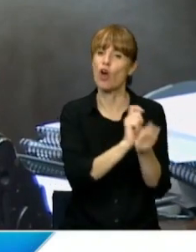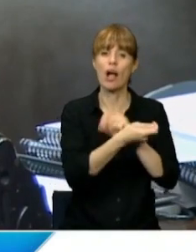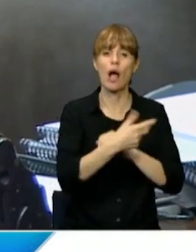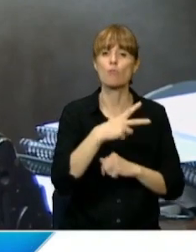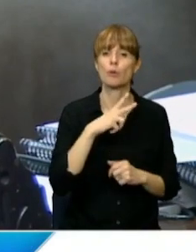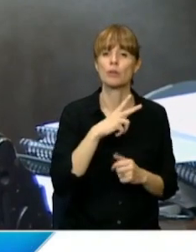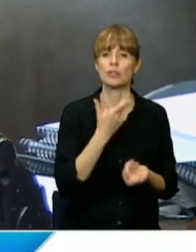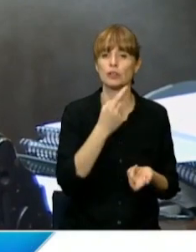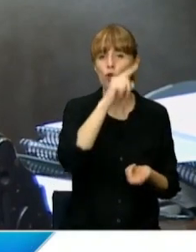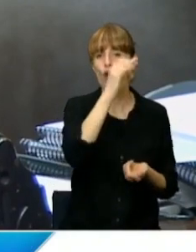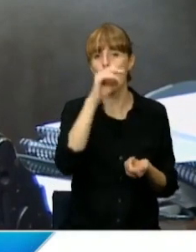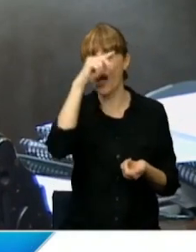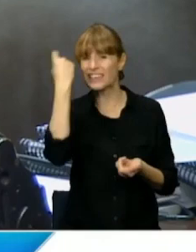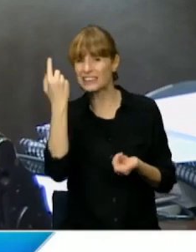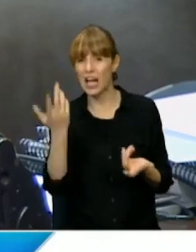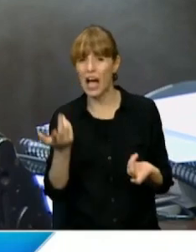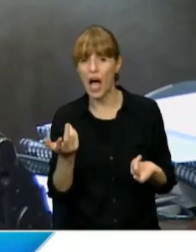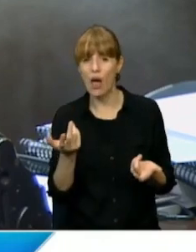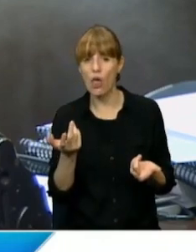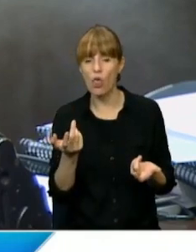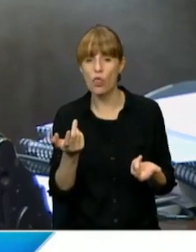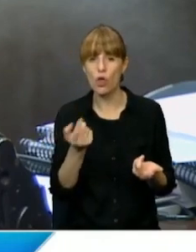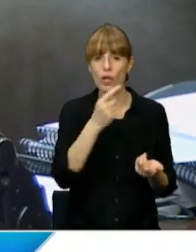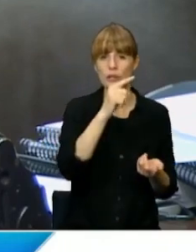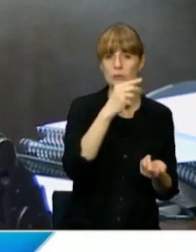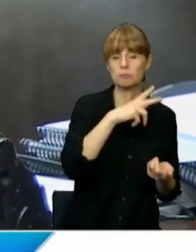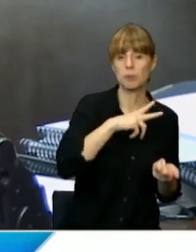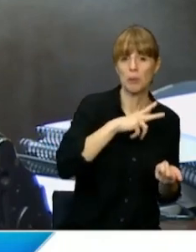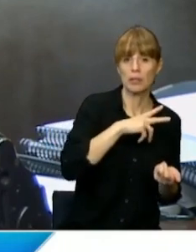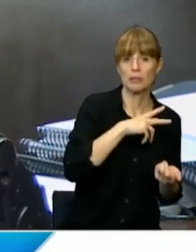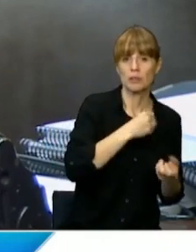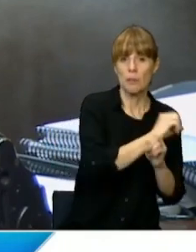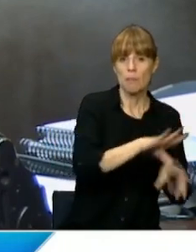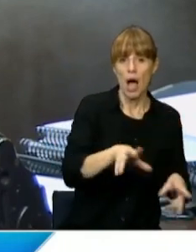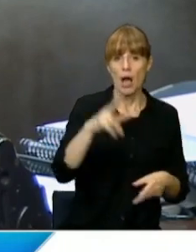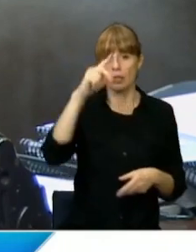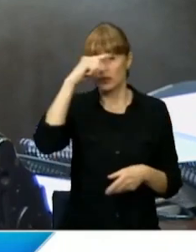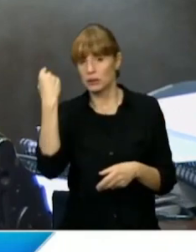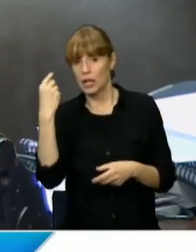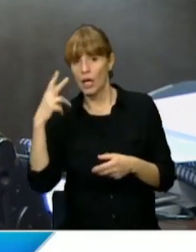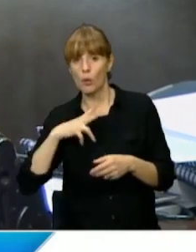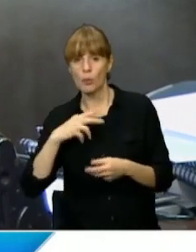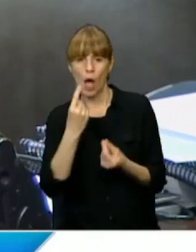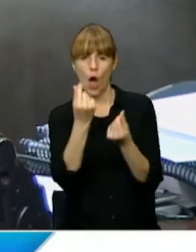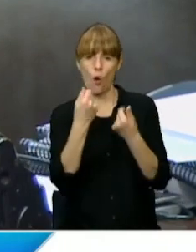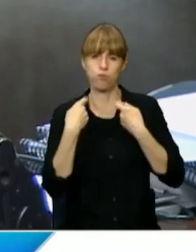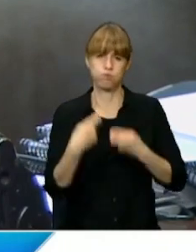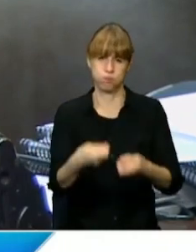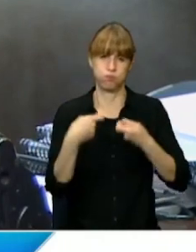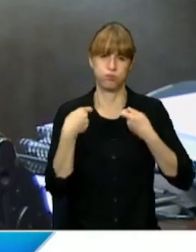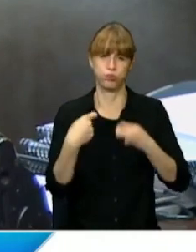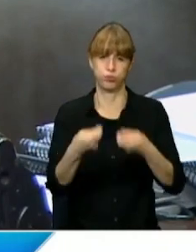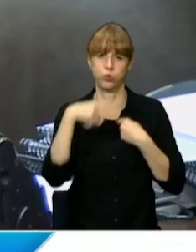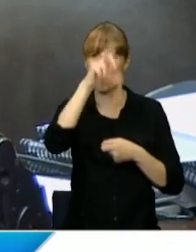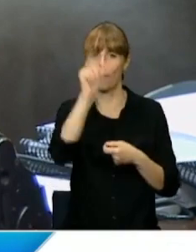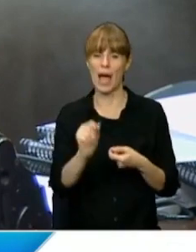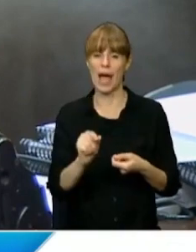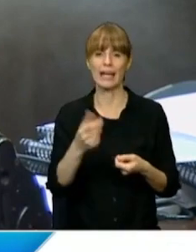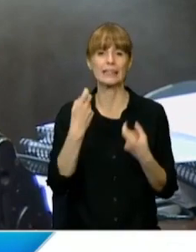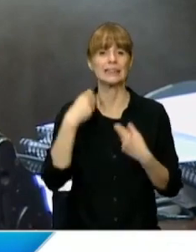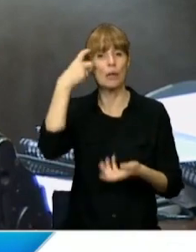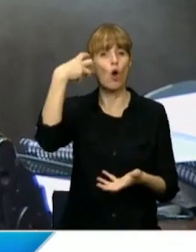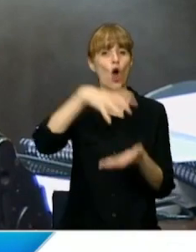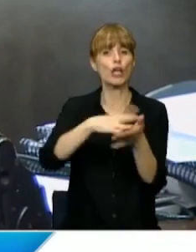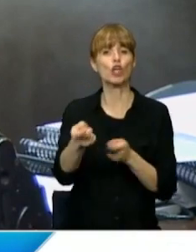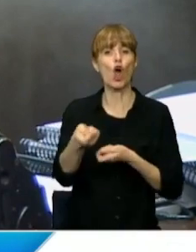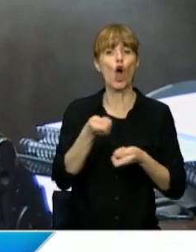privatizamos o estatizamos. Estatizamos mal, privatizamos más mal, enormes costos para el país. Necesitamos que el Congreso